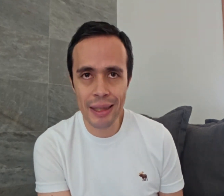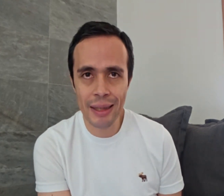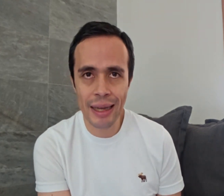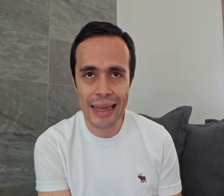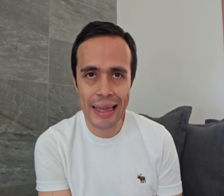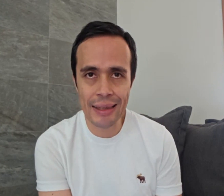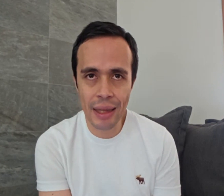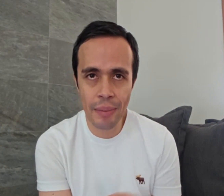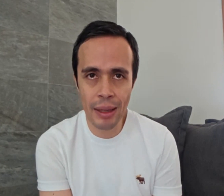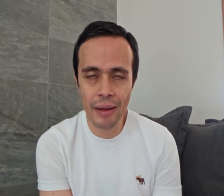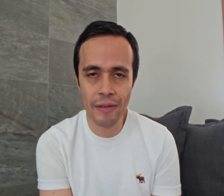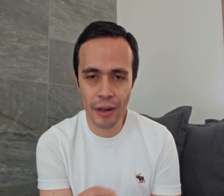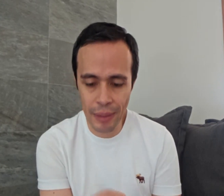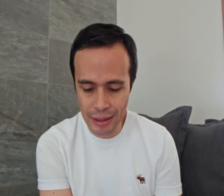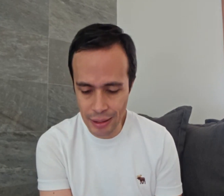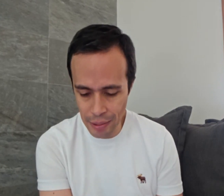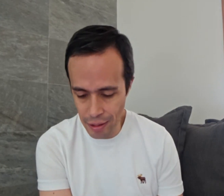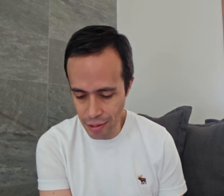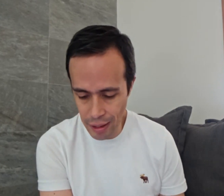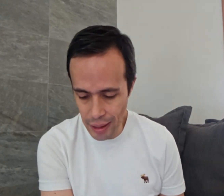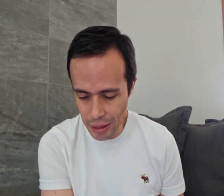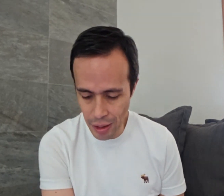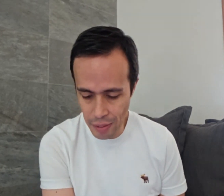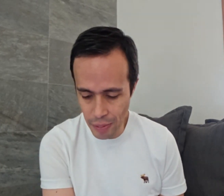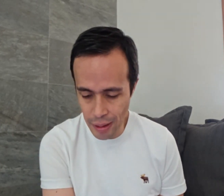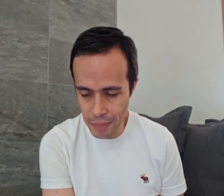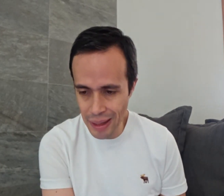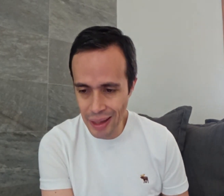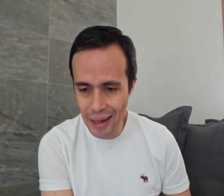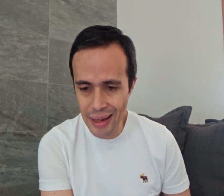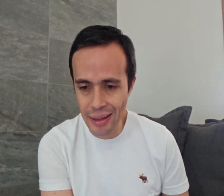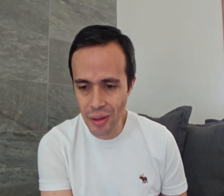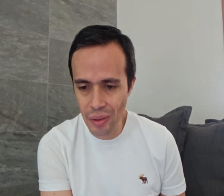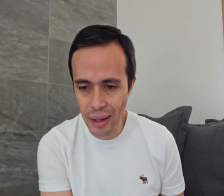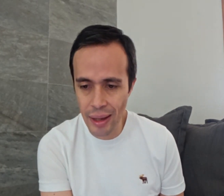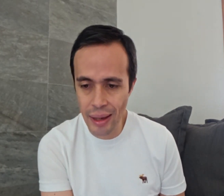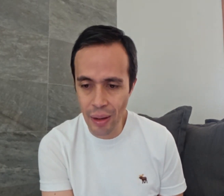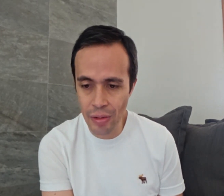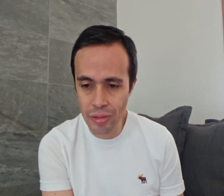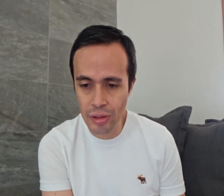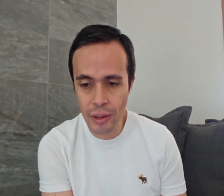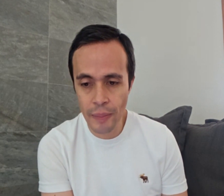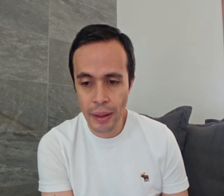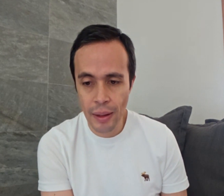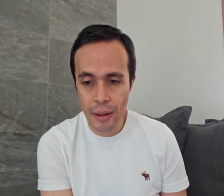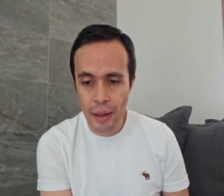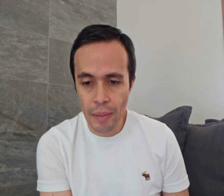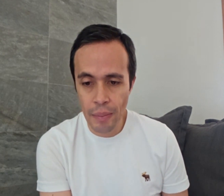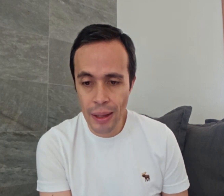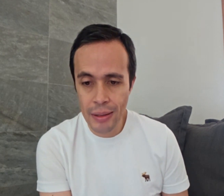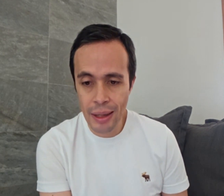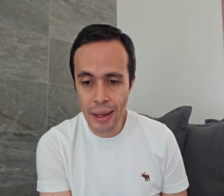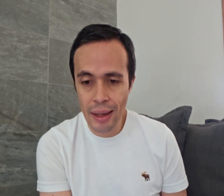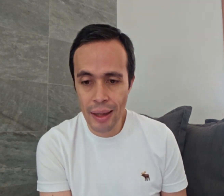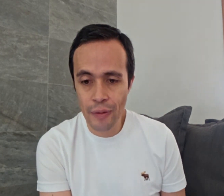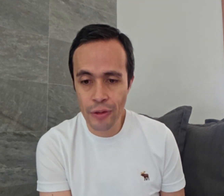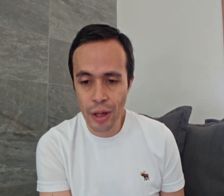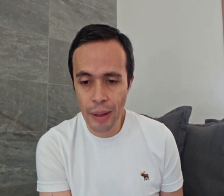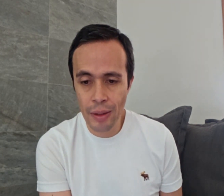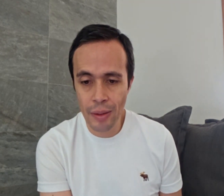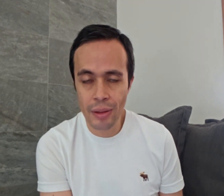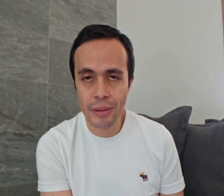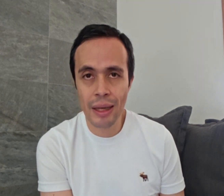la presidenta, 15,000 farmacias del bienestar en toda la República Mexicana. Entiendo que en agosto empieza